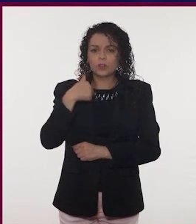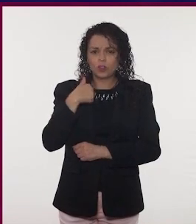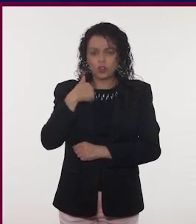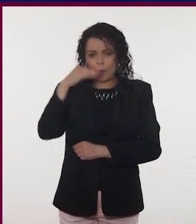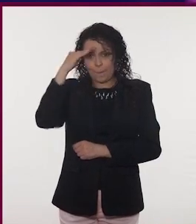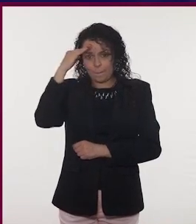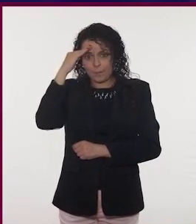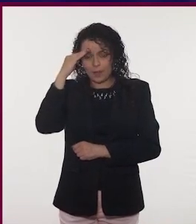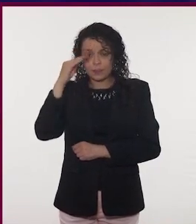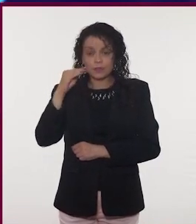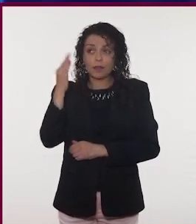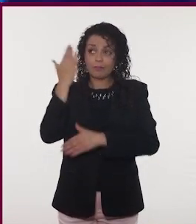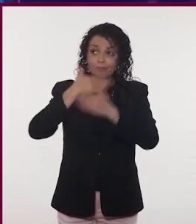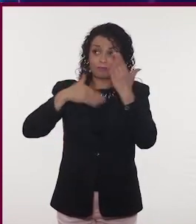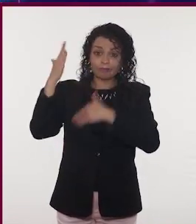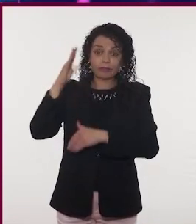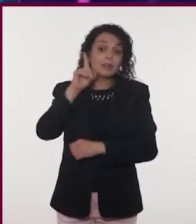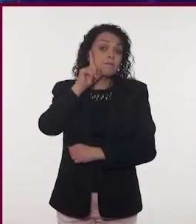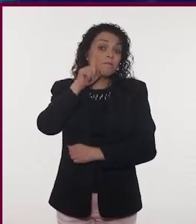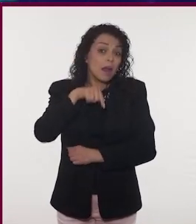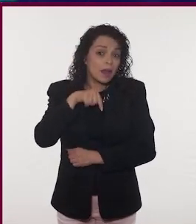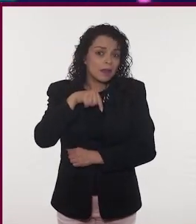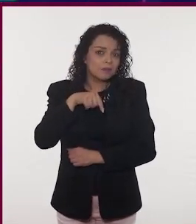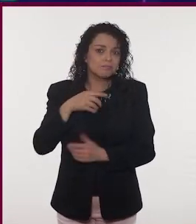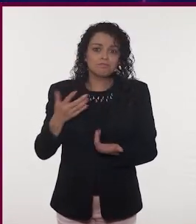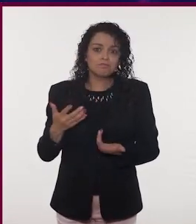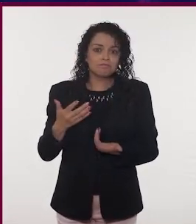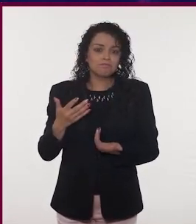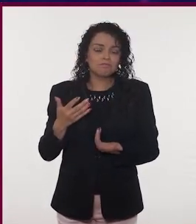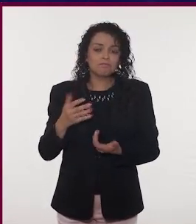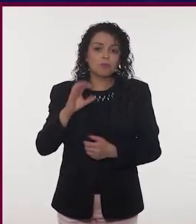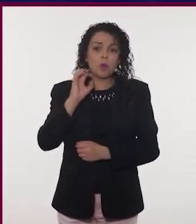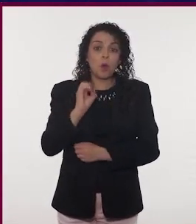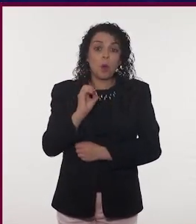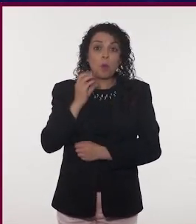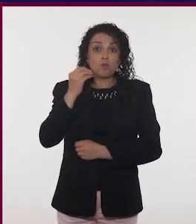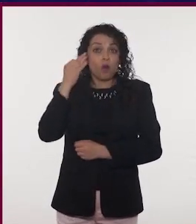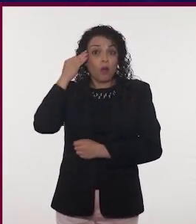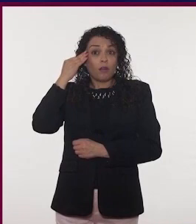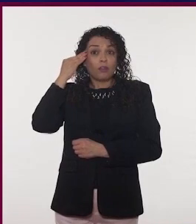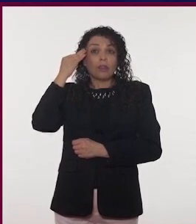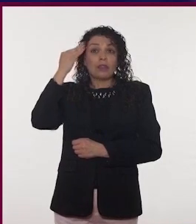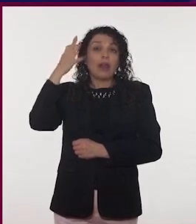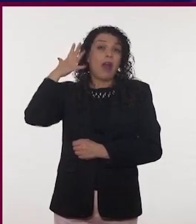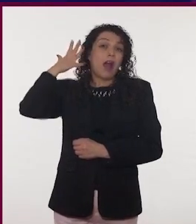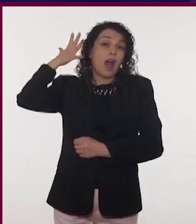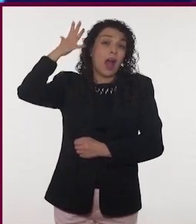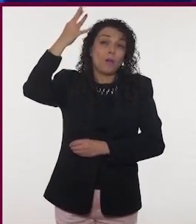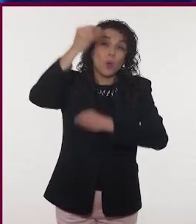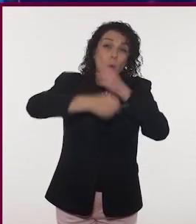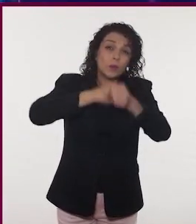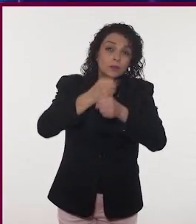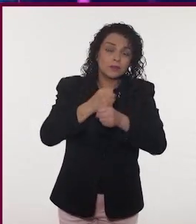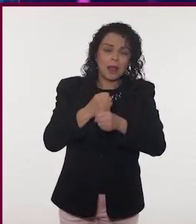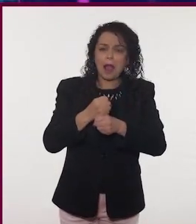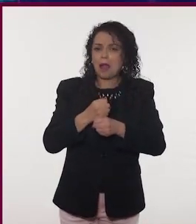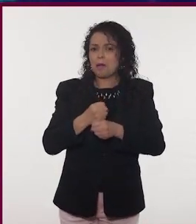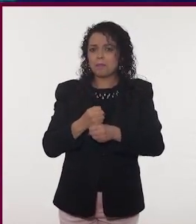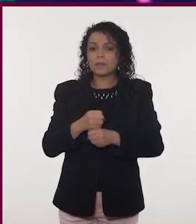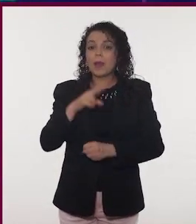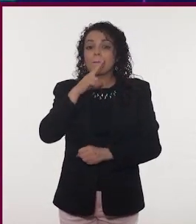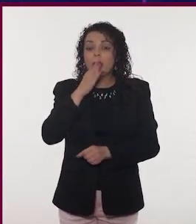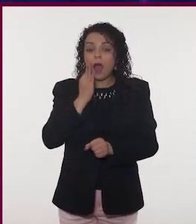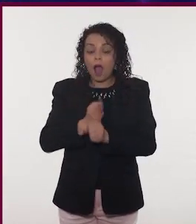o no está lejos, o no debe estar lejos. Yo creo que el éxito es el camino mismo. Cuando estamos pensando en